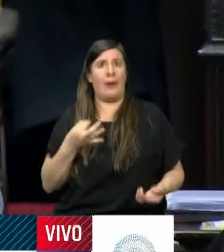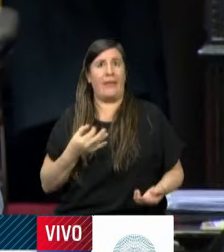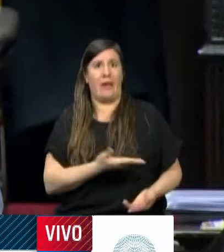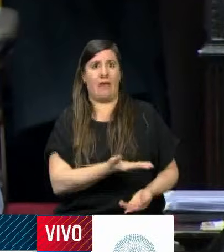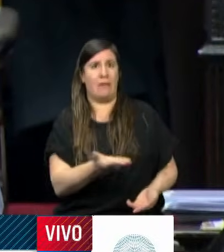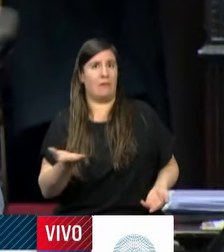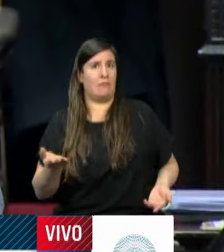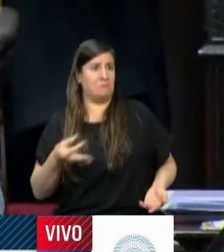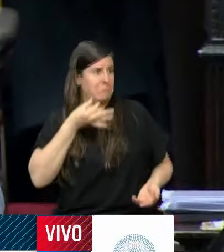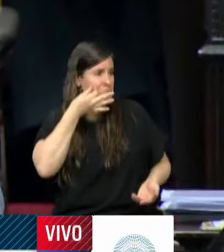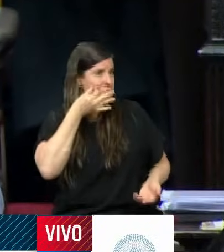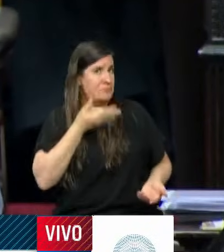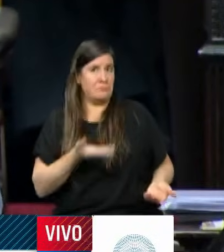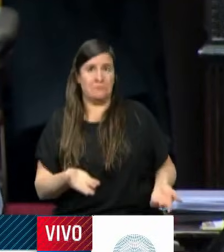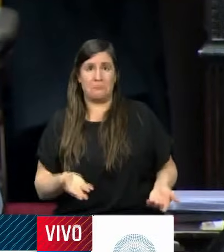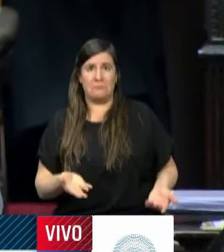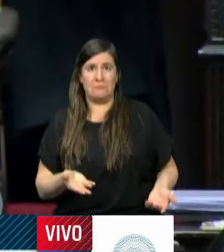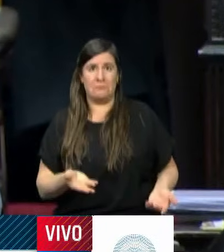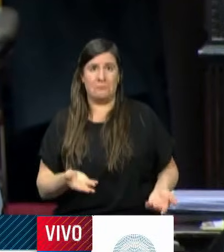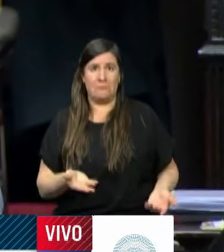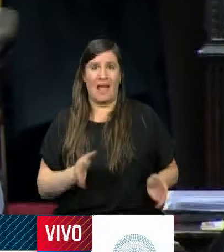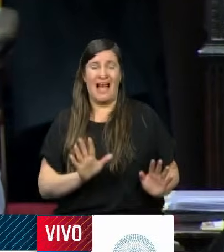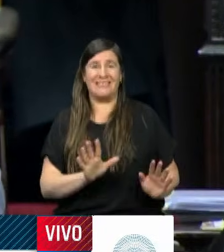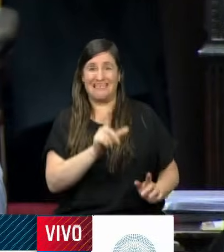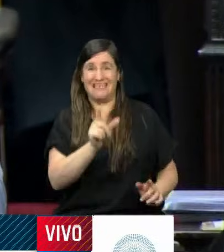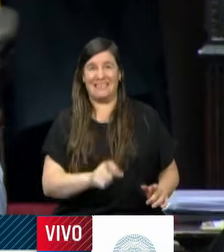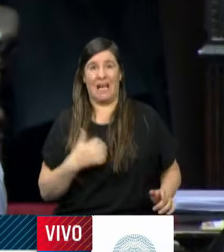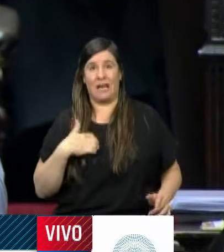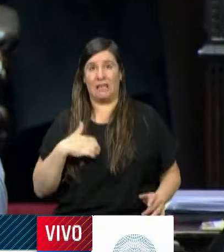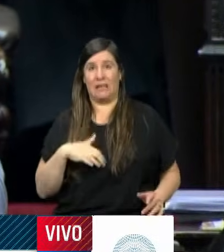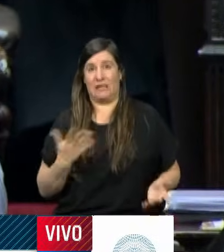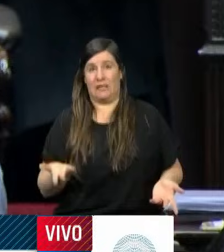dejaron, con el estado en el cual dejaron a la Argentina.